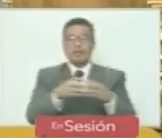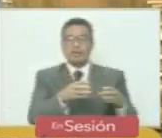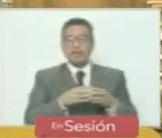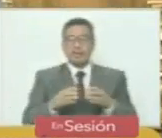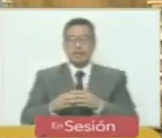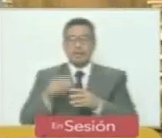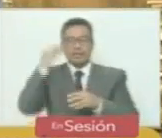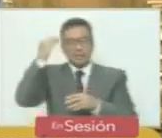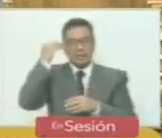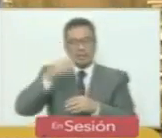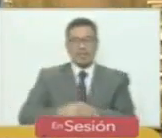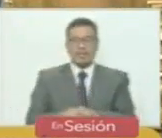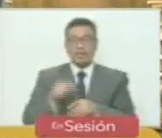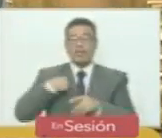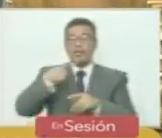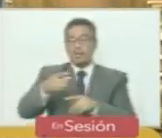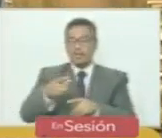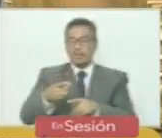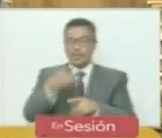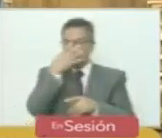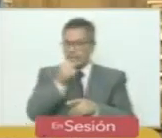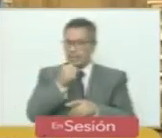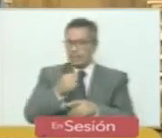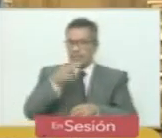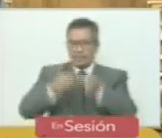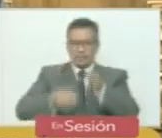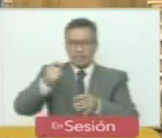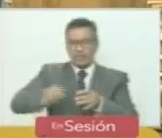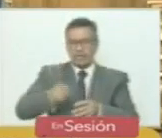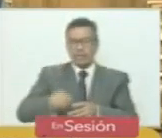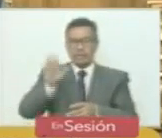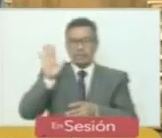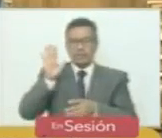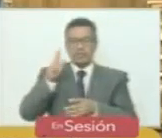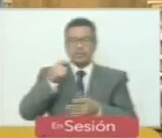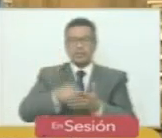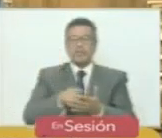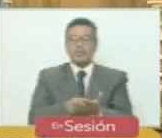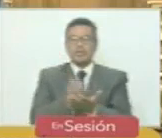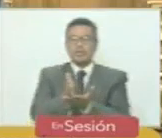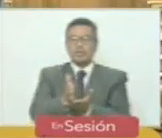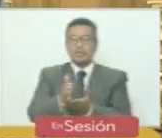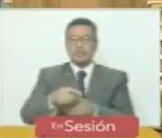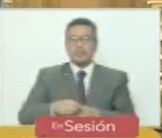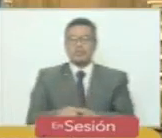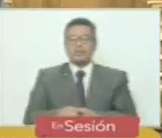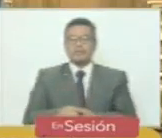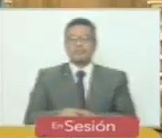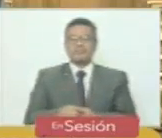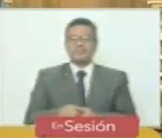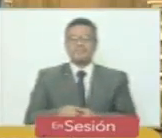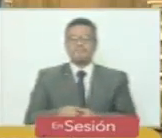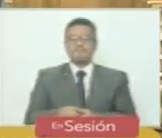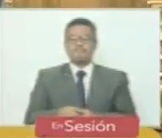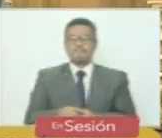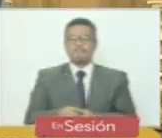las previstas. Es así que, conforme lo entiende el tribunal, la promesa del diputado de sometencia al procedimiento no obstaculizar,